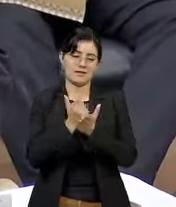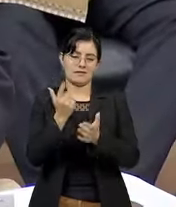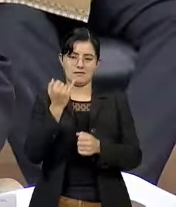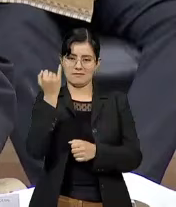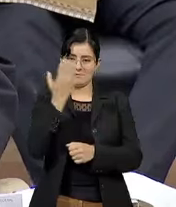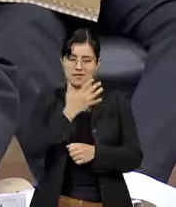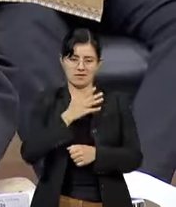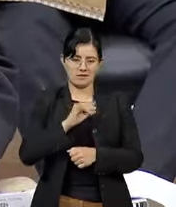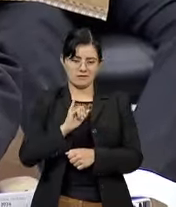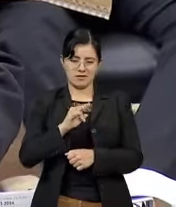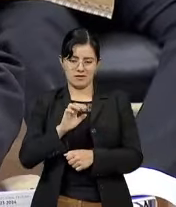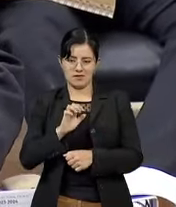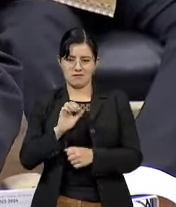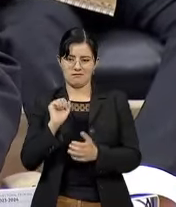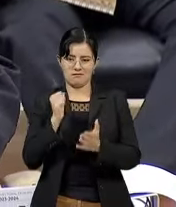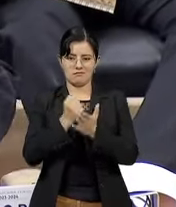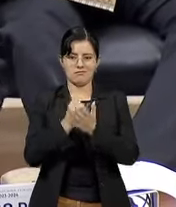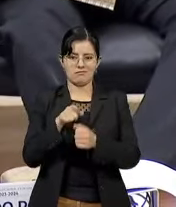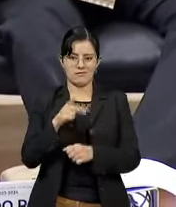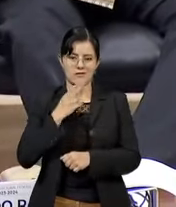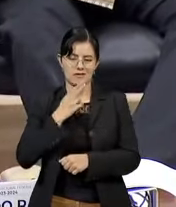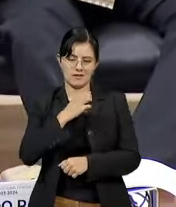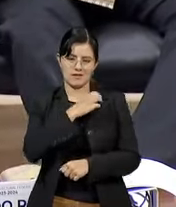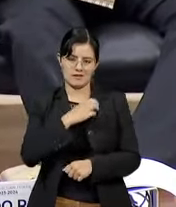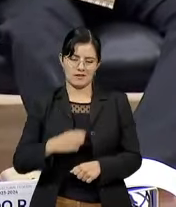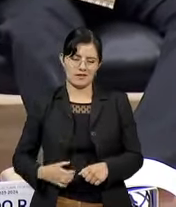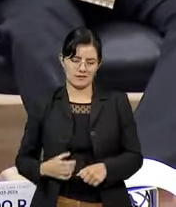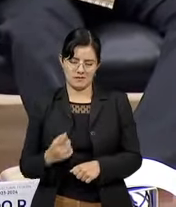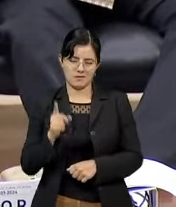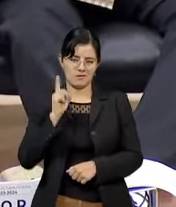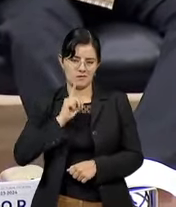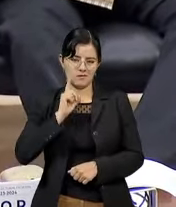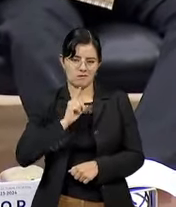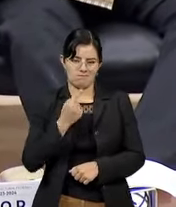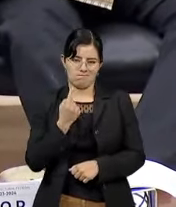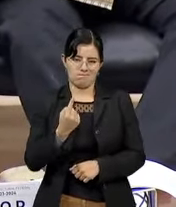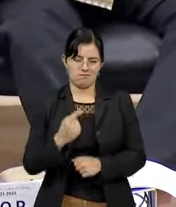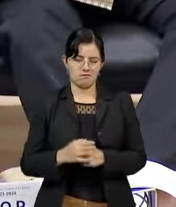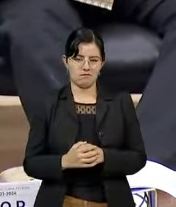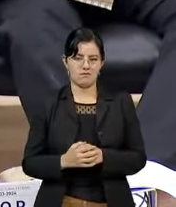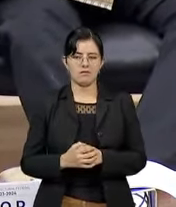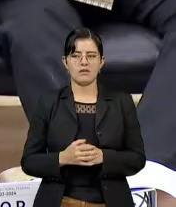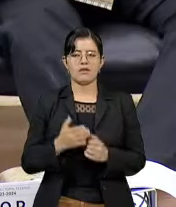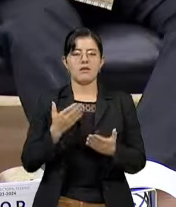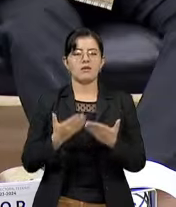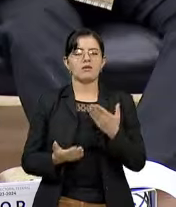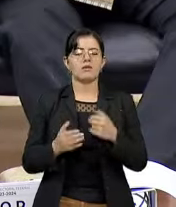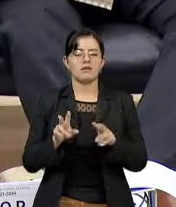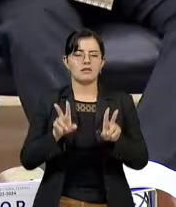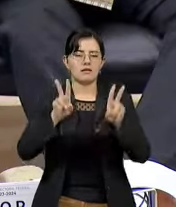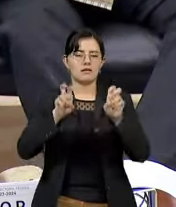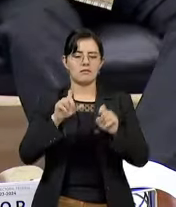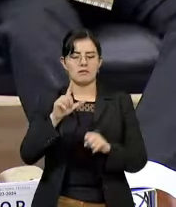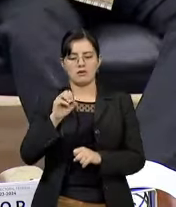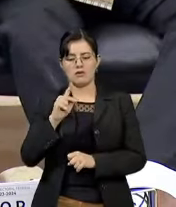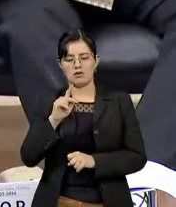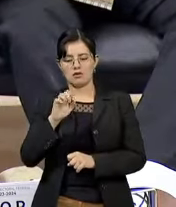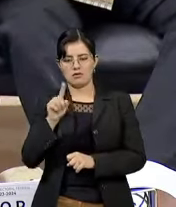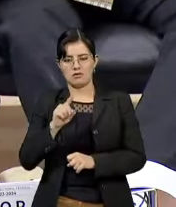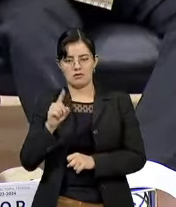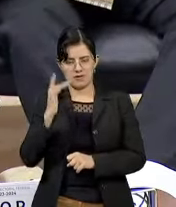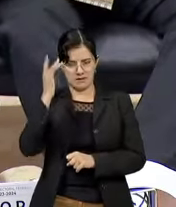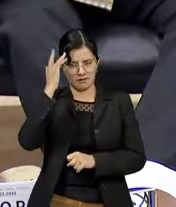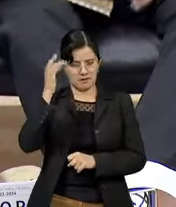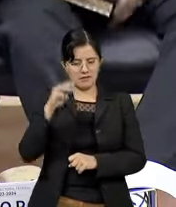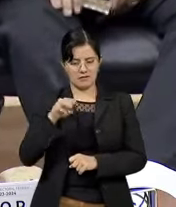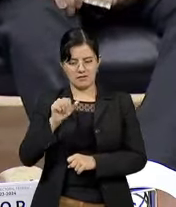INE por una candidata sobre el tema del López San Martín aquí se presentó